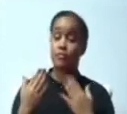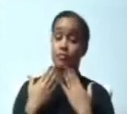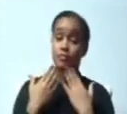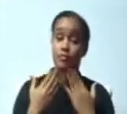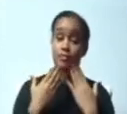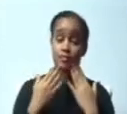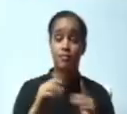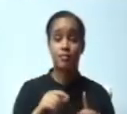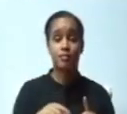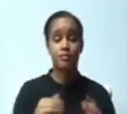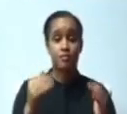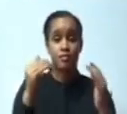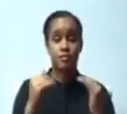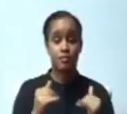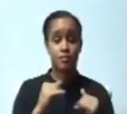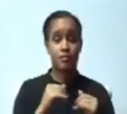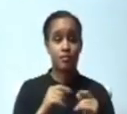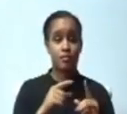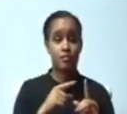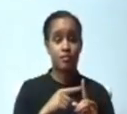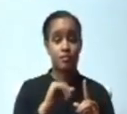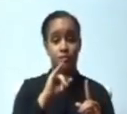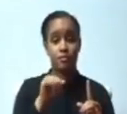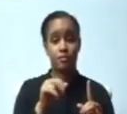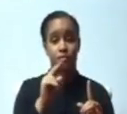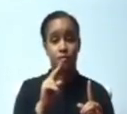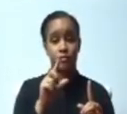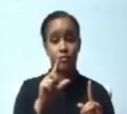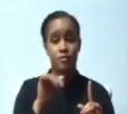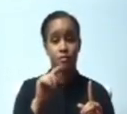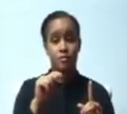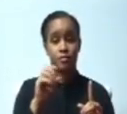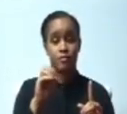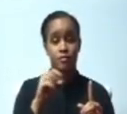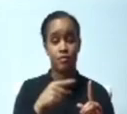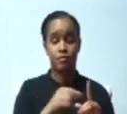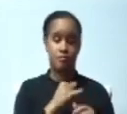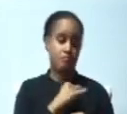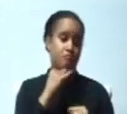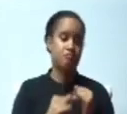Gracias. Julito Fulcar, que es el último turno, habíamos dicho.